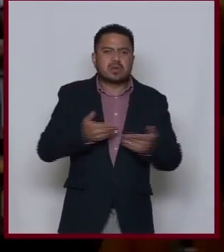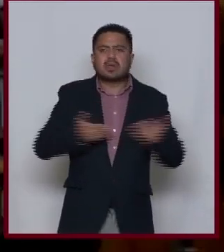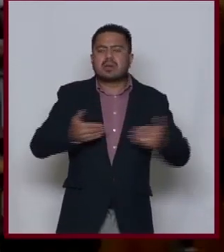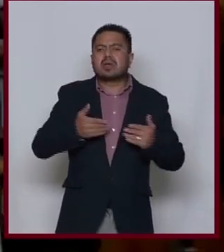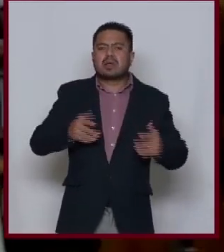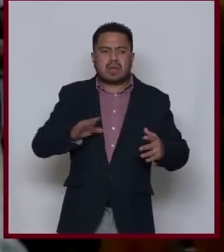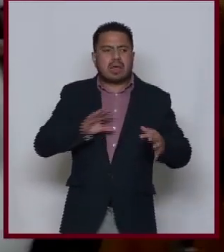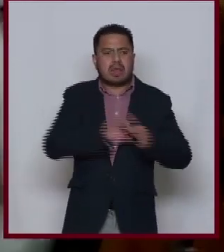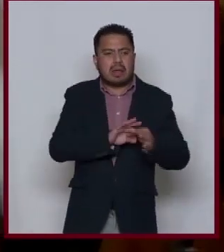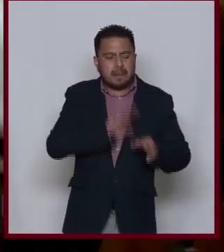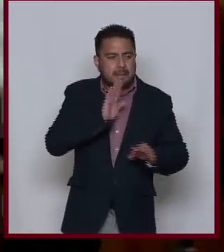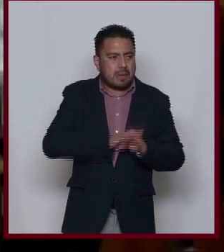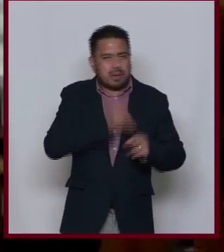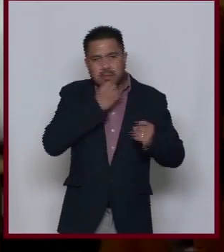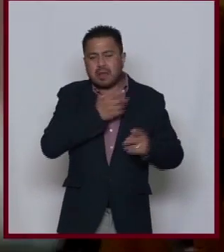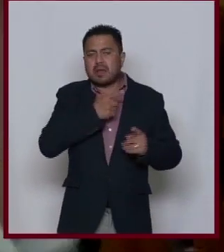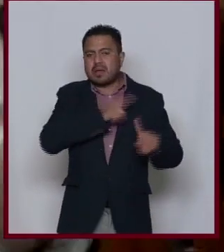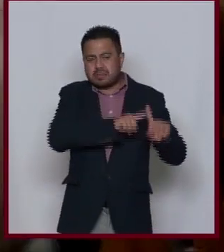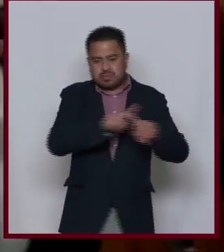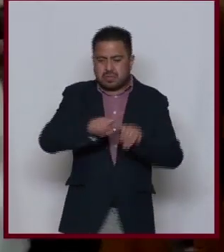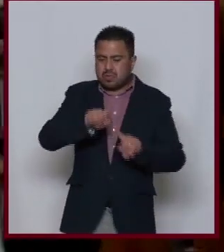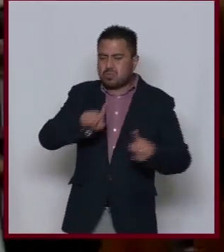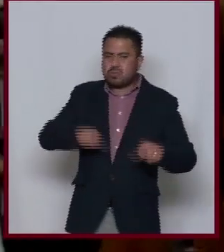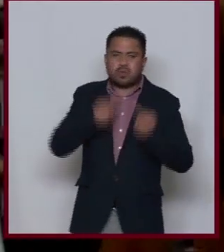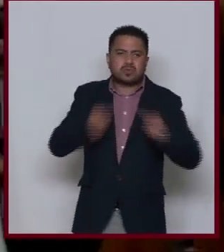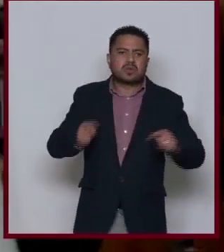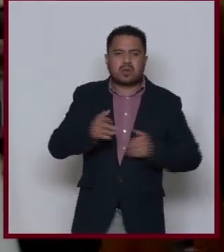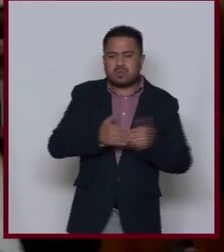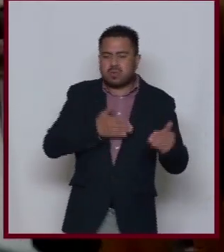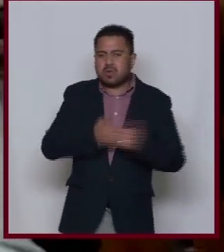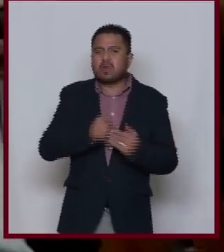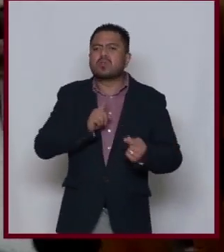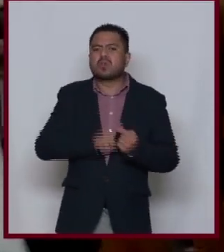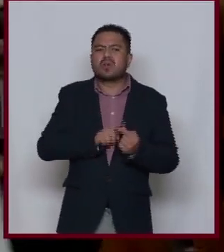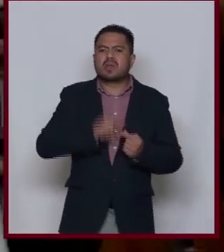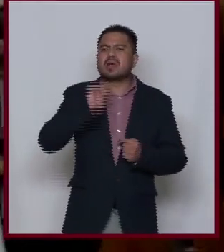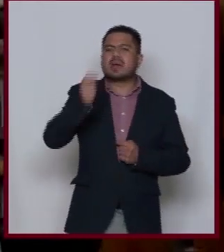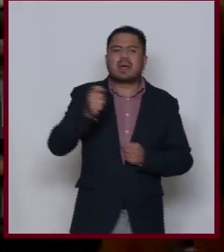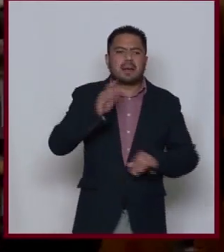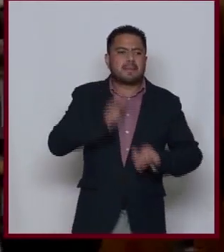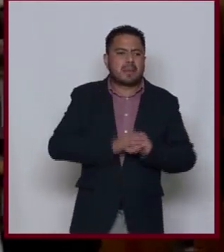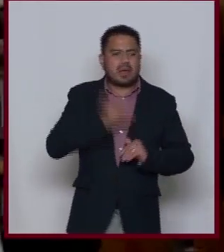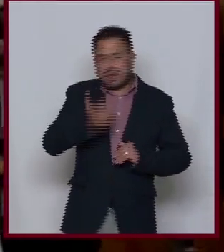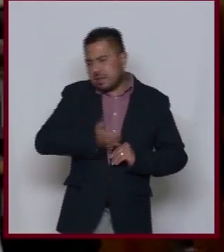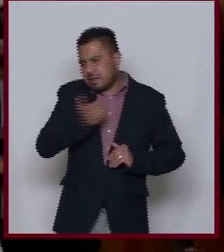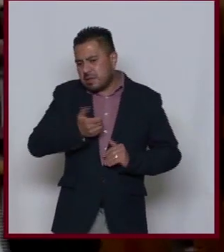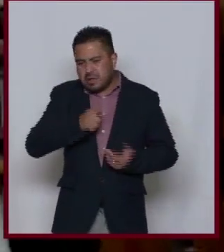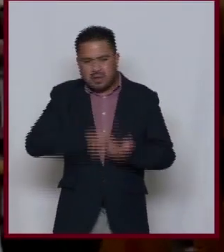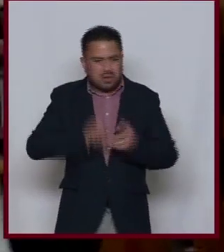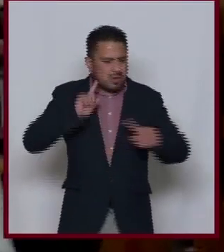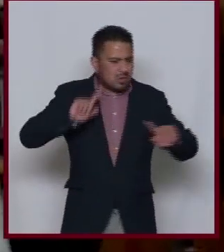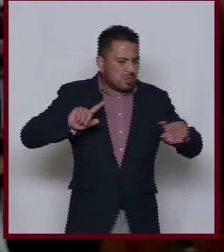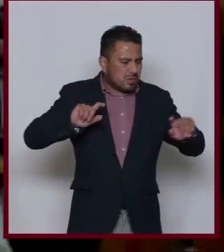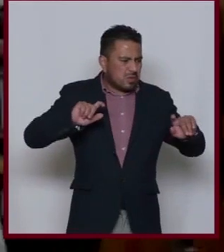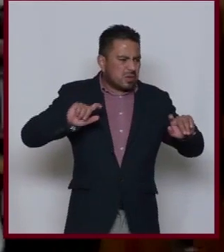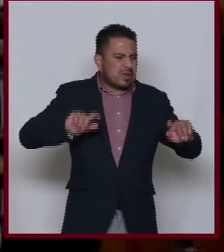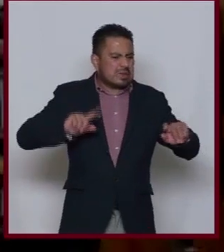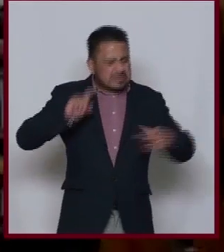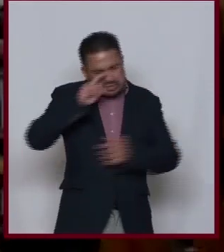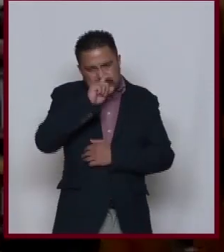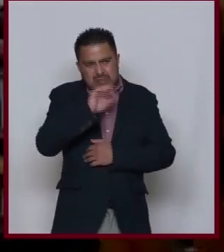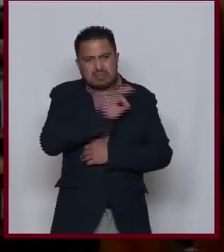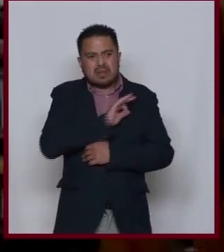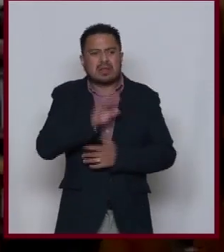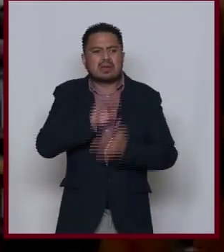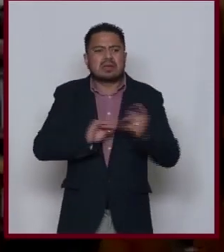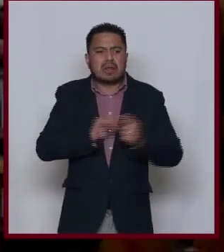la belleza. Hay tipos de música ya muy contemporánea donde es muy académico y muy de ruidos, donde ya va a ser difícil decir